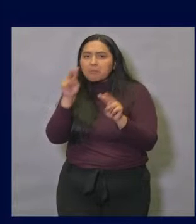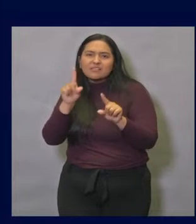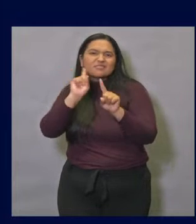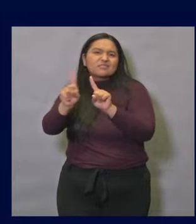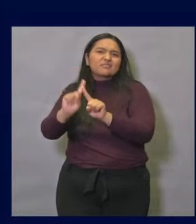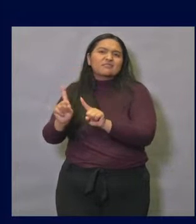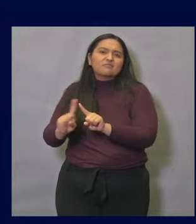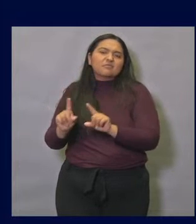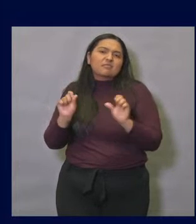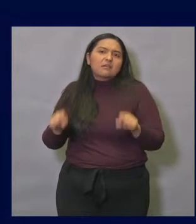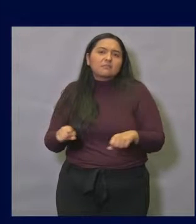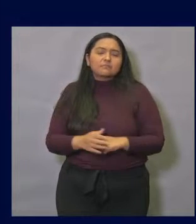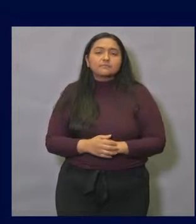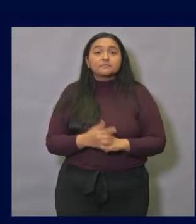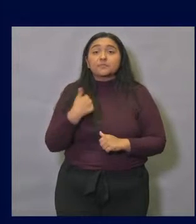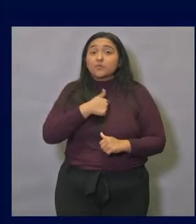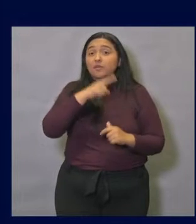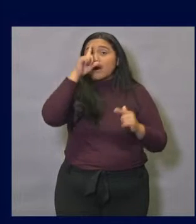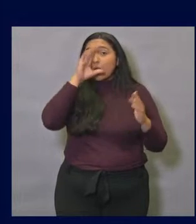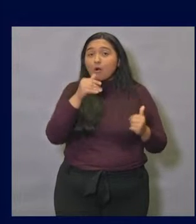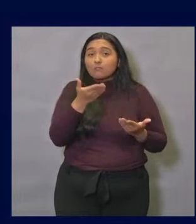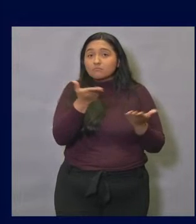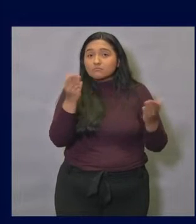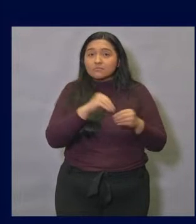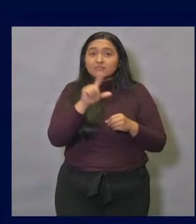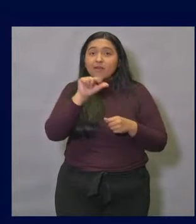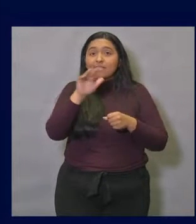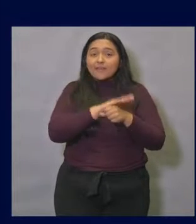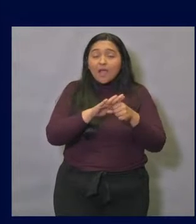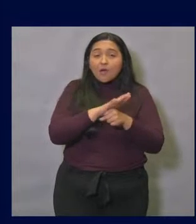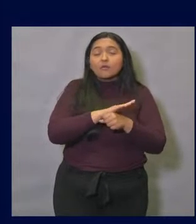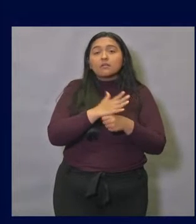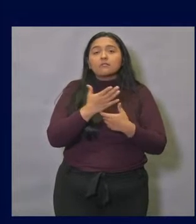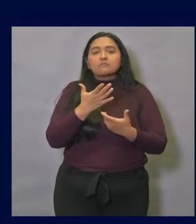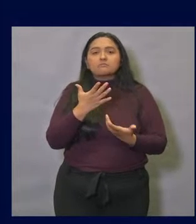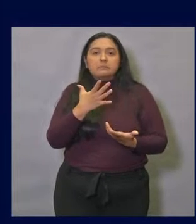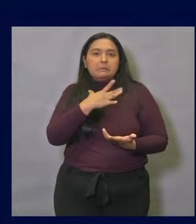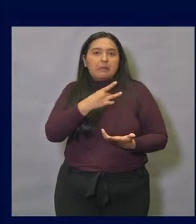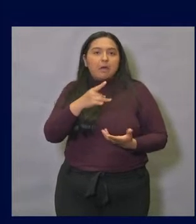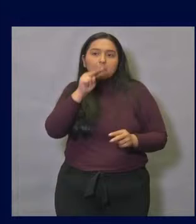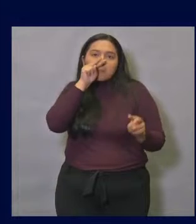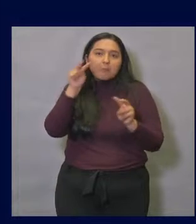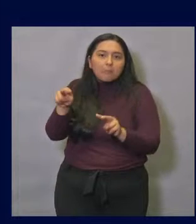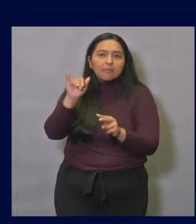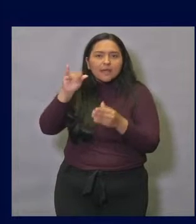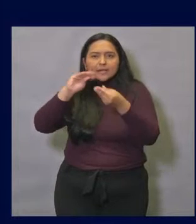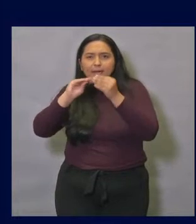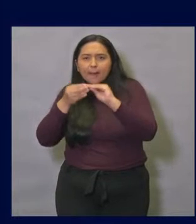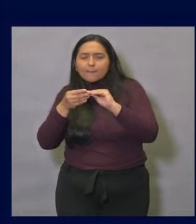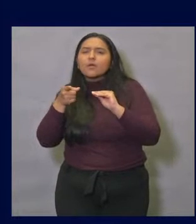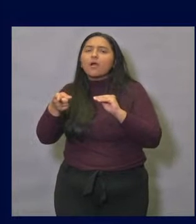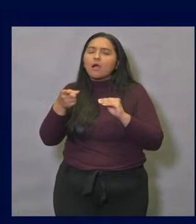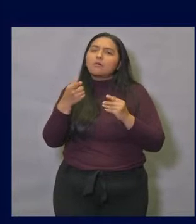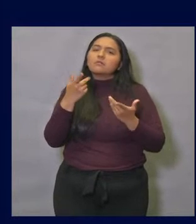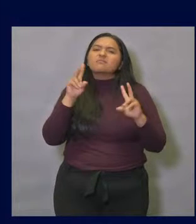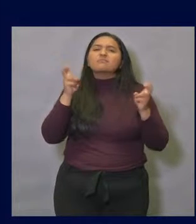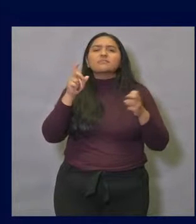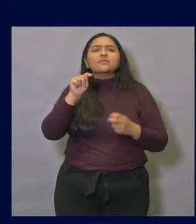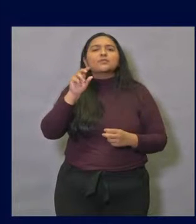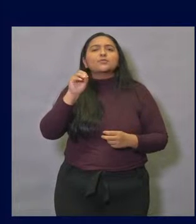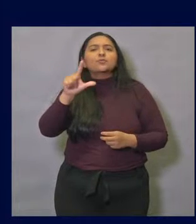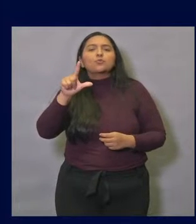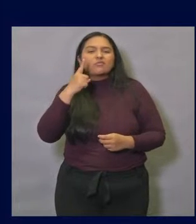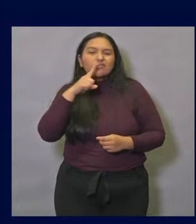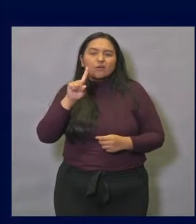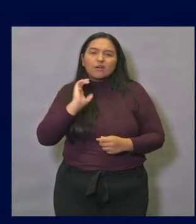Esperamos que las personas de todo el condado de Los Ángeles encuentren este tablero de vacunación, que sea un recurso útil